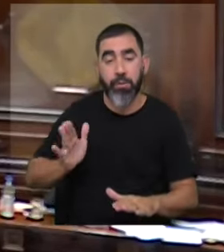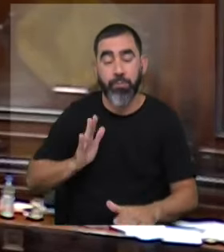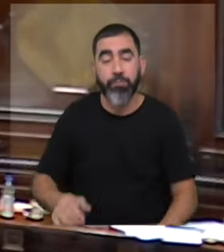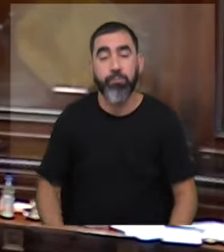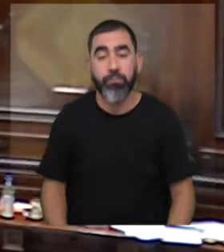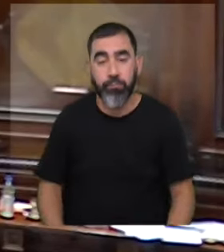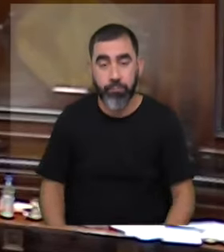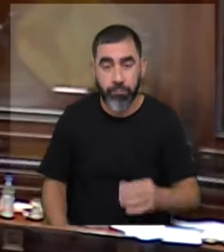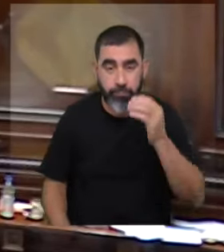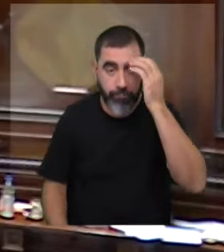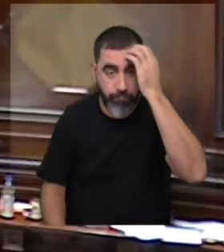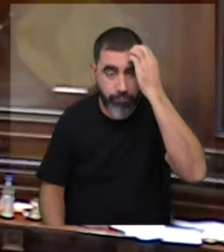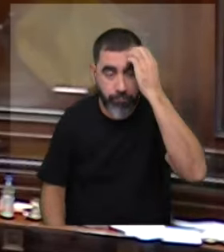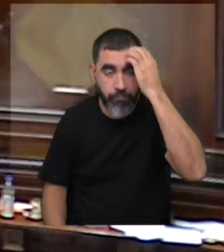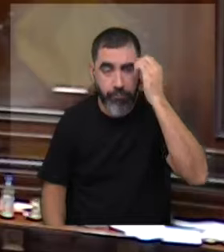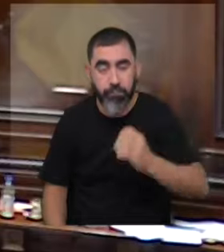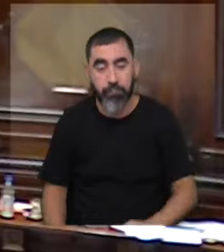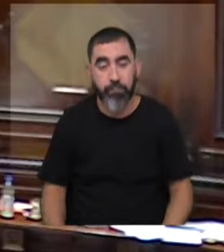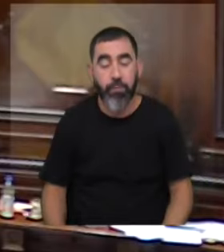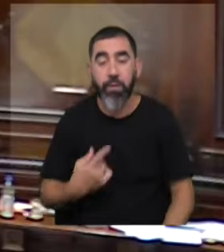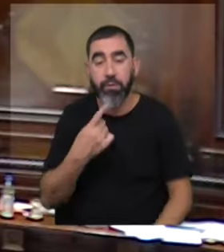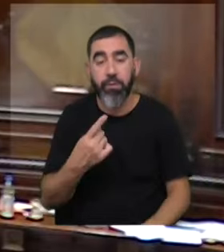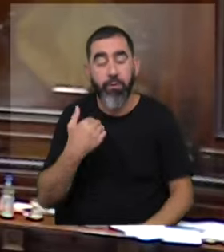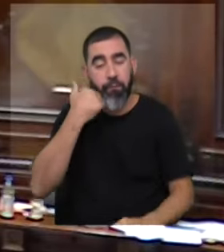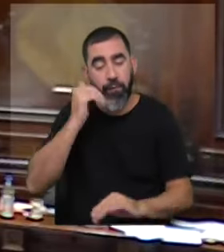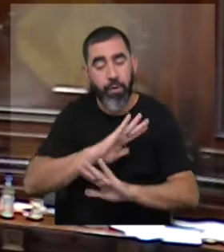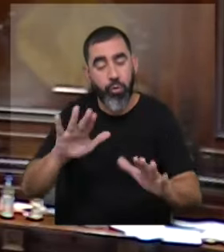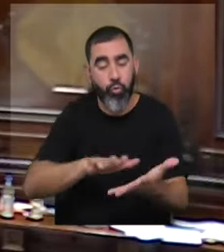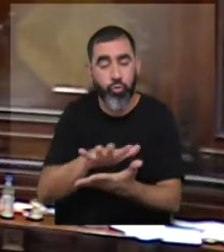es el que ocupa ahora, el que calificó de